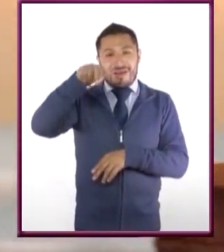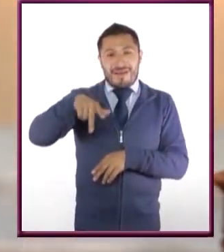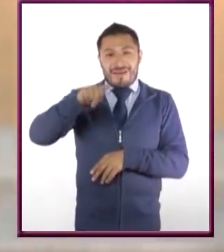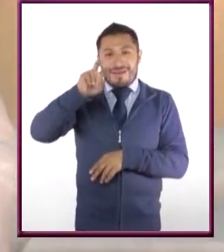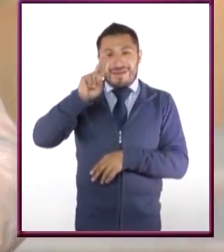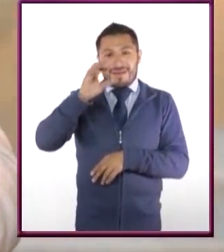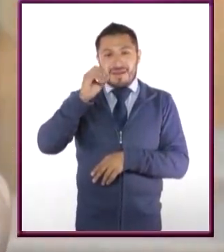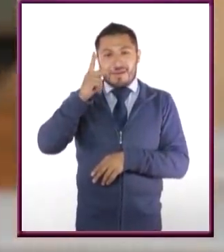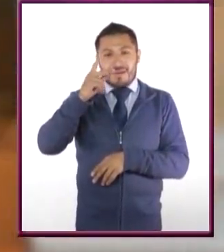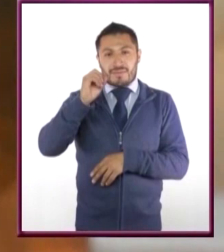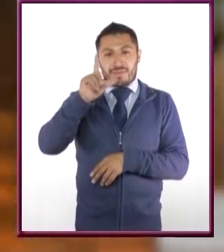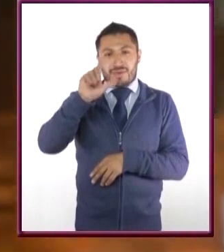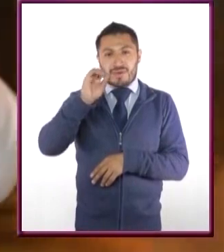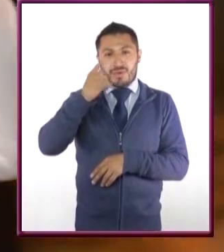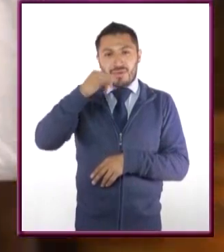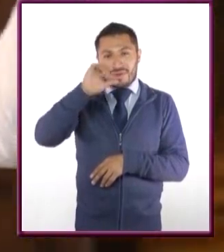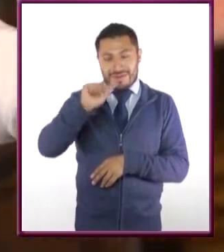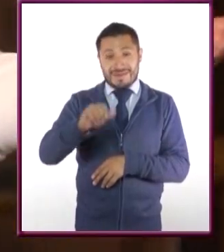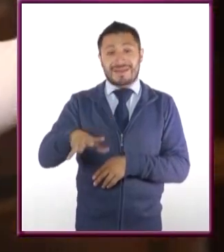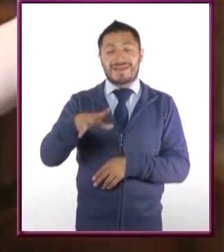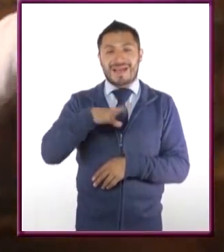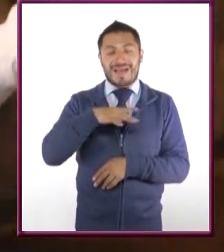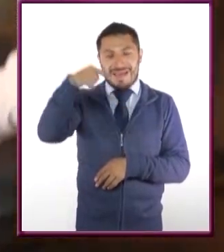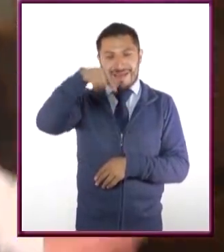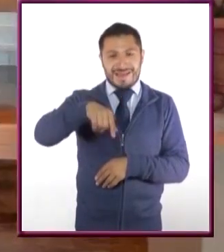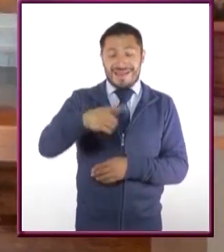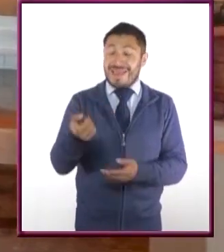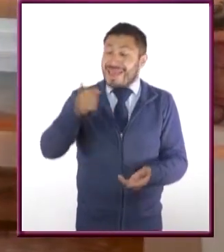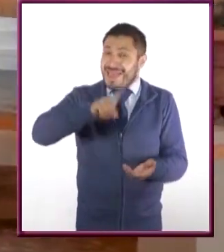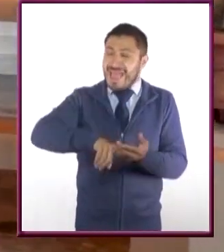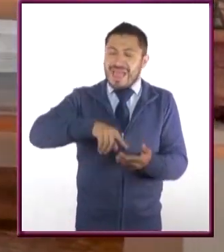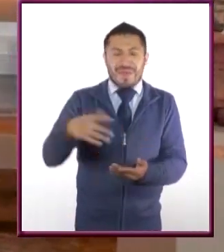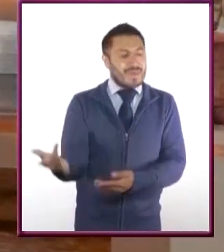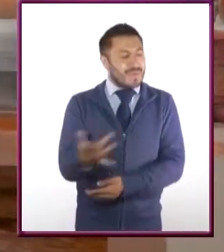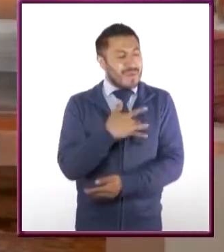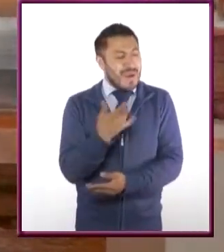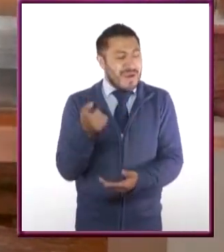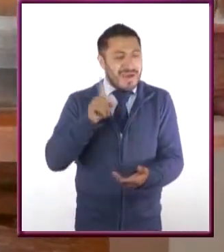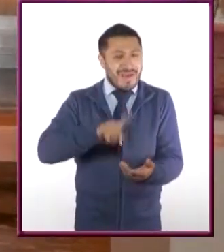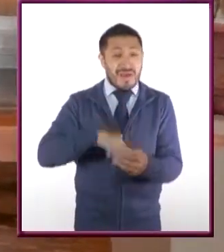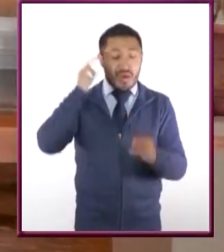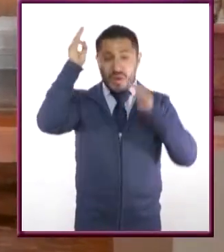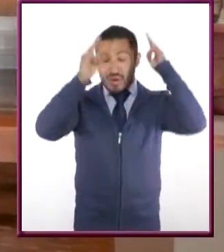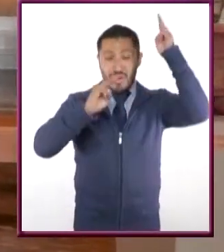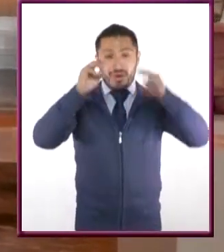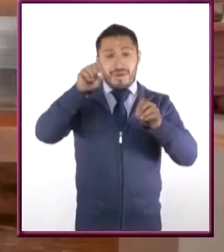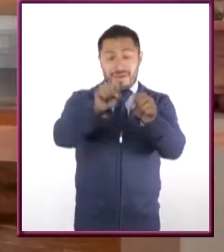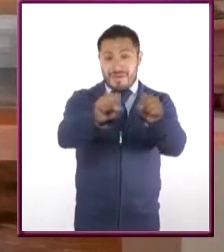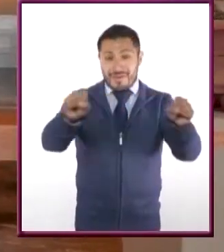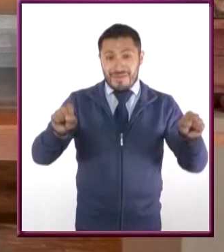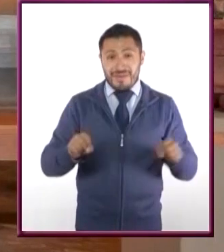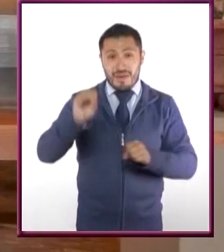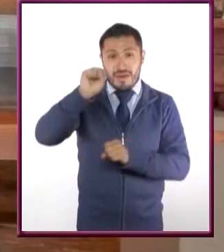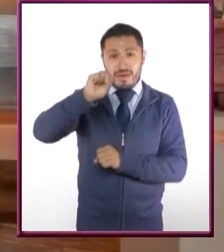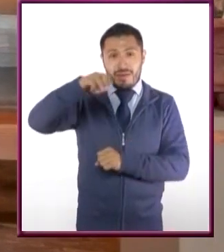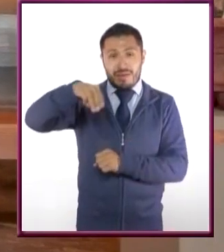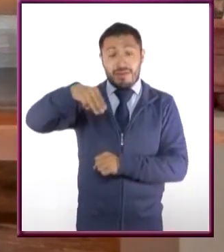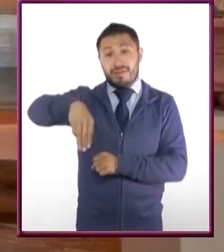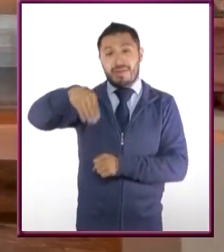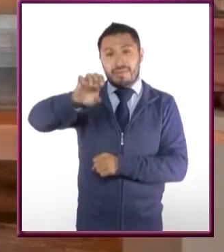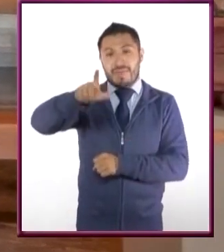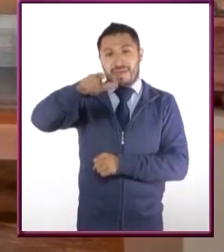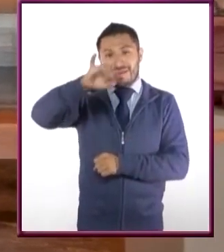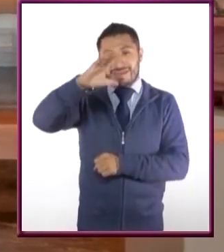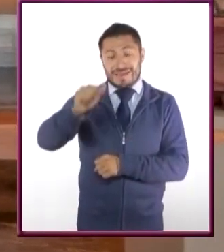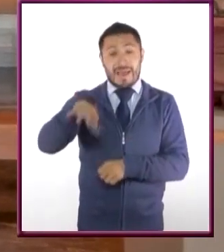decir sin duda que estamos en el corazón del museo, en la Sala Mexica, ante una de las piezas arqueológicas más